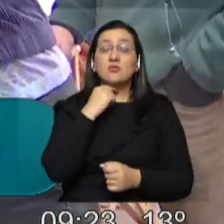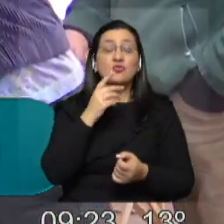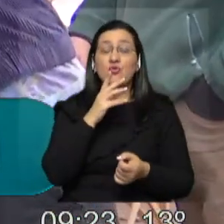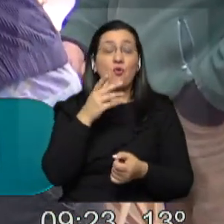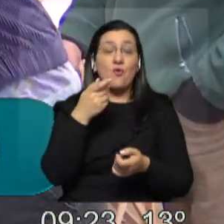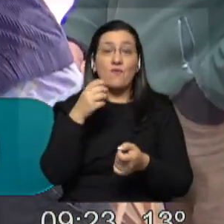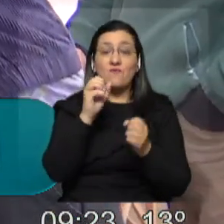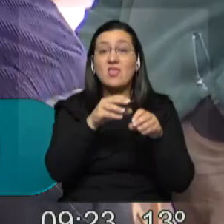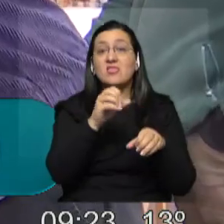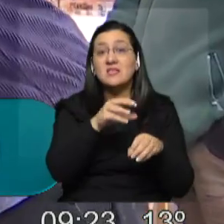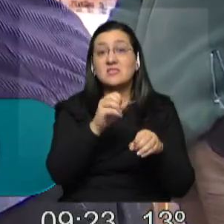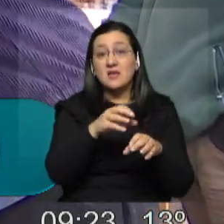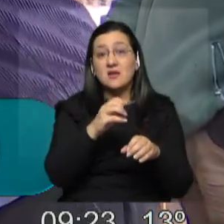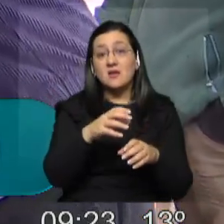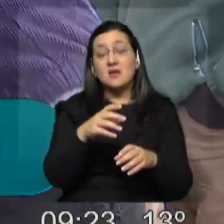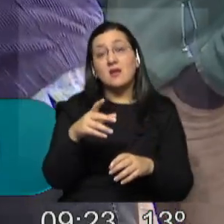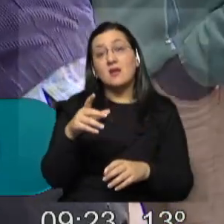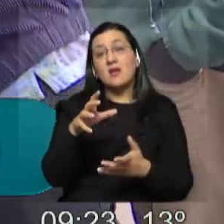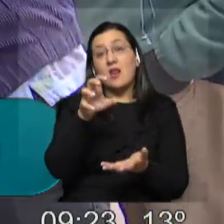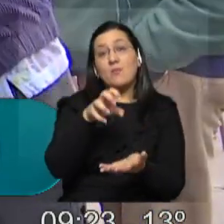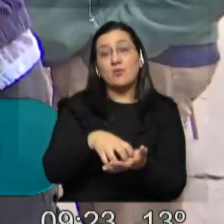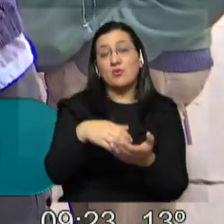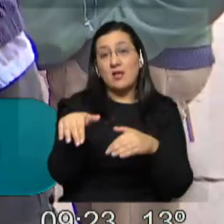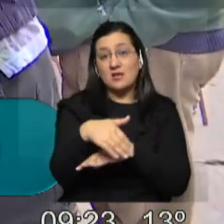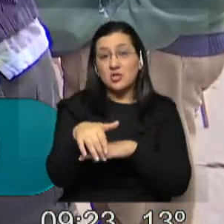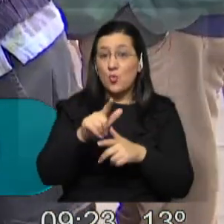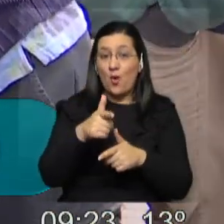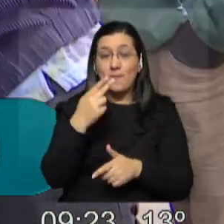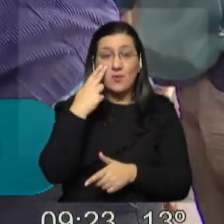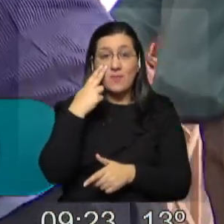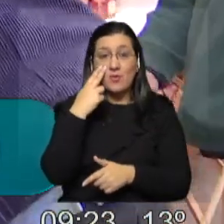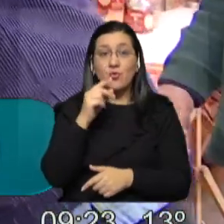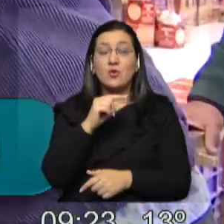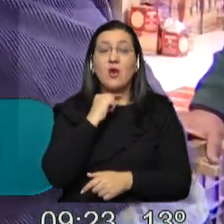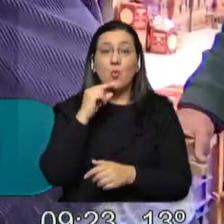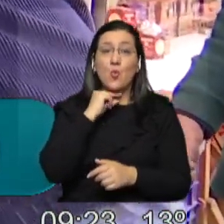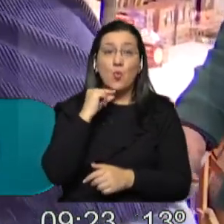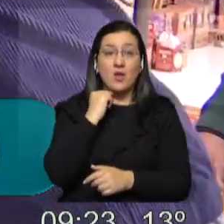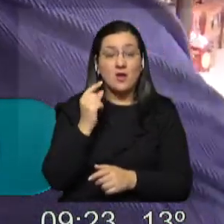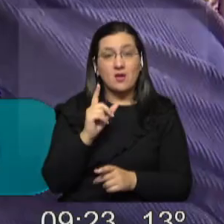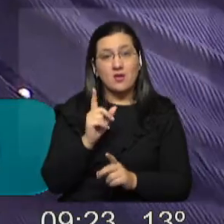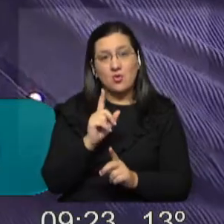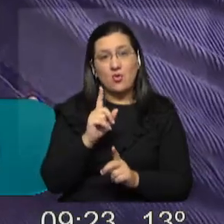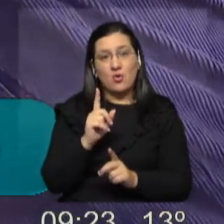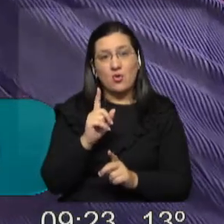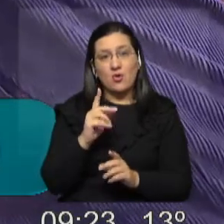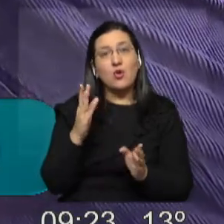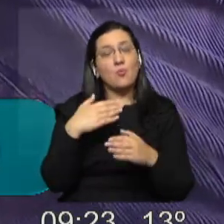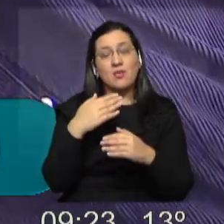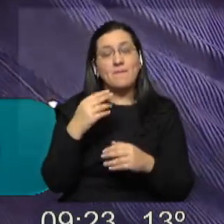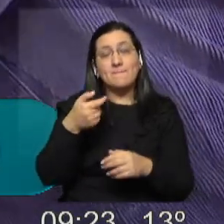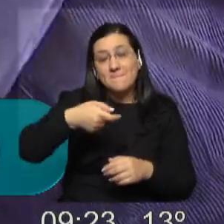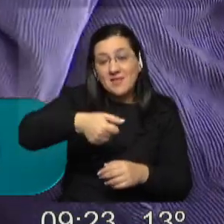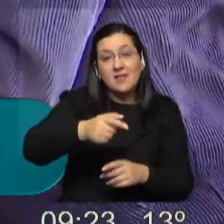Entonces, ahí vos podés después prenderla. Ah, claro. ¿No tengo lío con el cura? No, me echará, no. Por llevar una vela, no. Ahí adentro no te dejan prender.